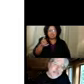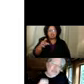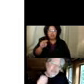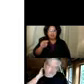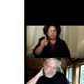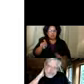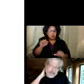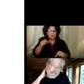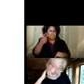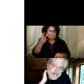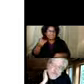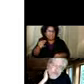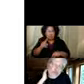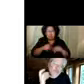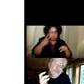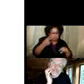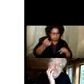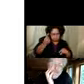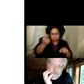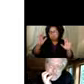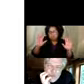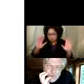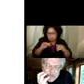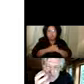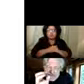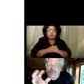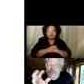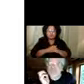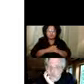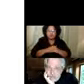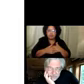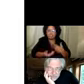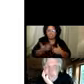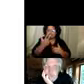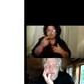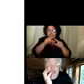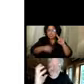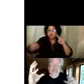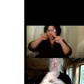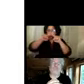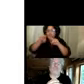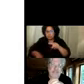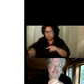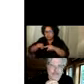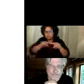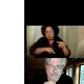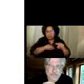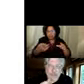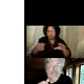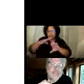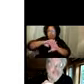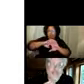diagrama VEN. Para aquellos que pueden verlo, pueden verlo. Para aquellos que no lo pueden ver por X razón, son tres círculos que